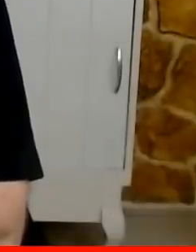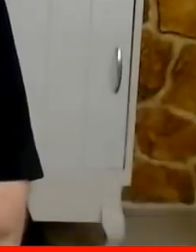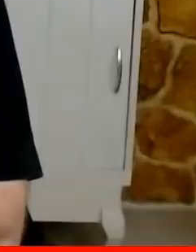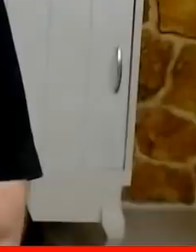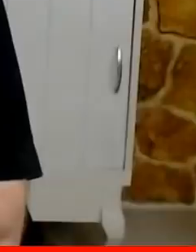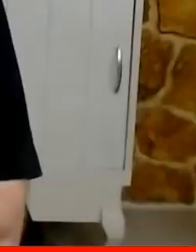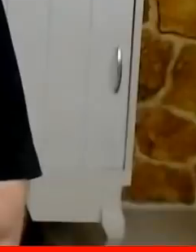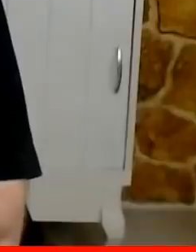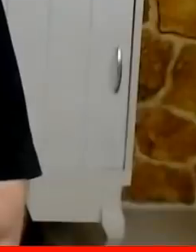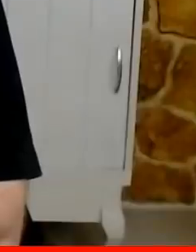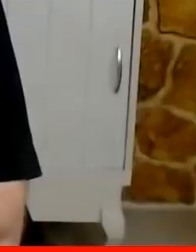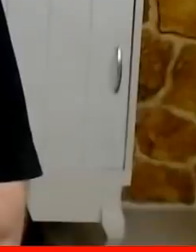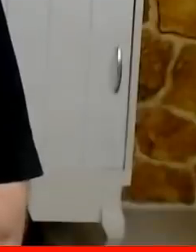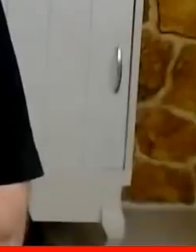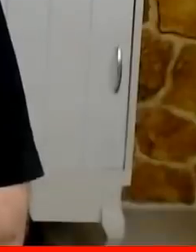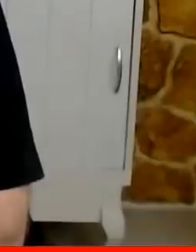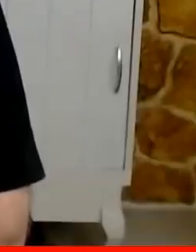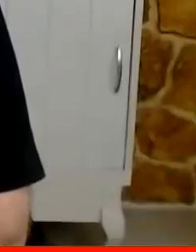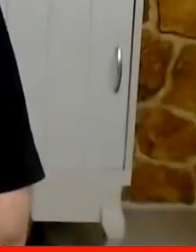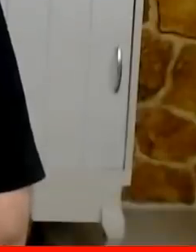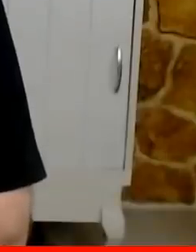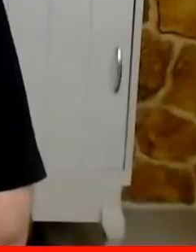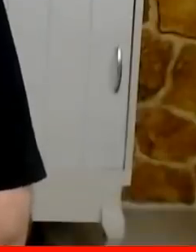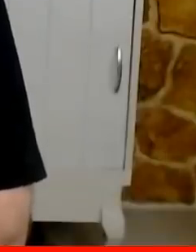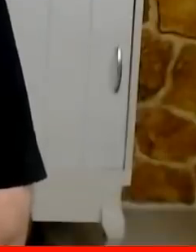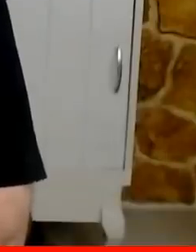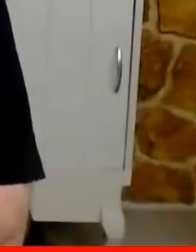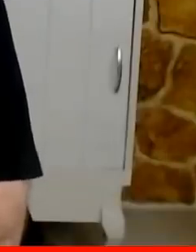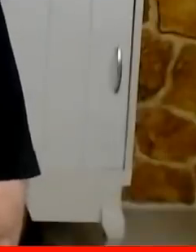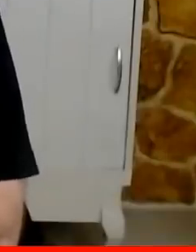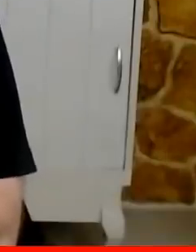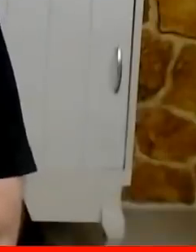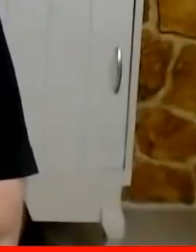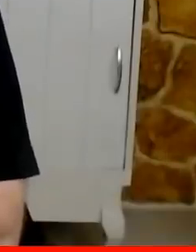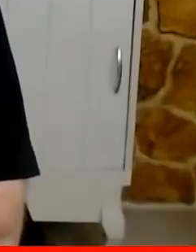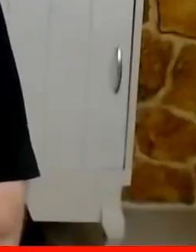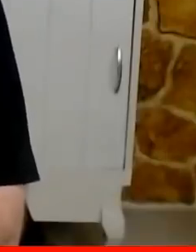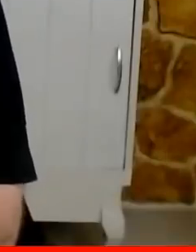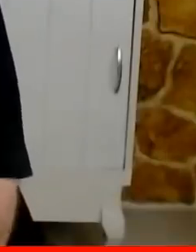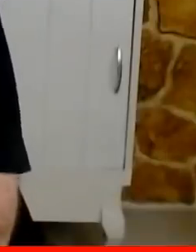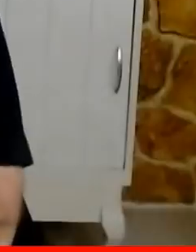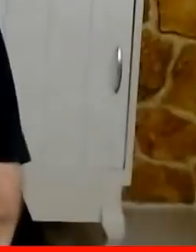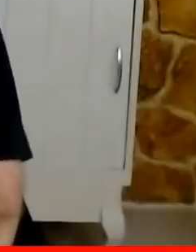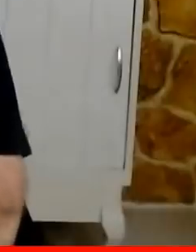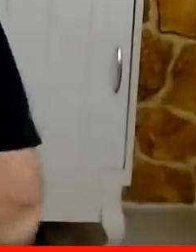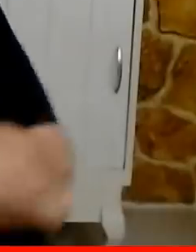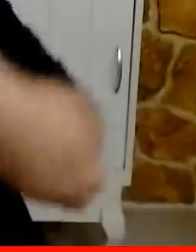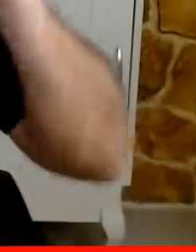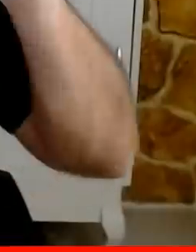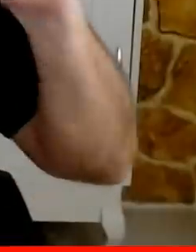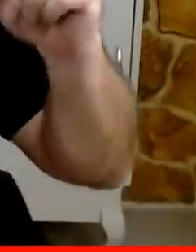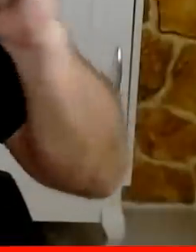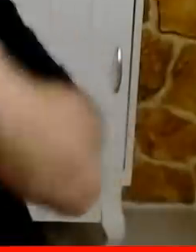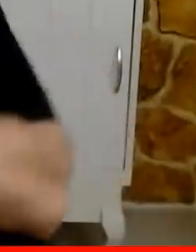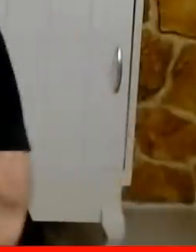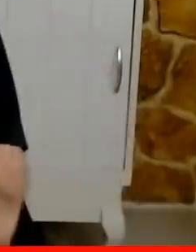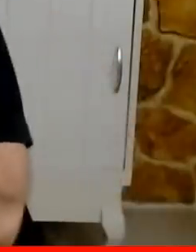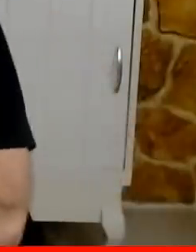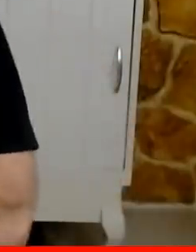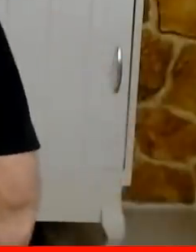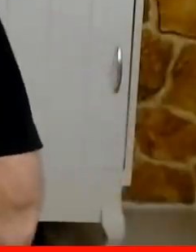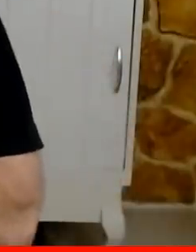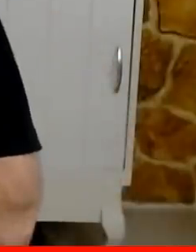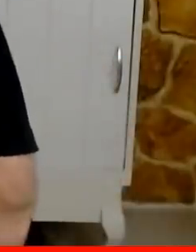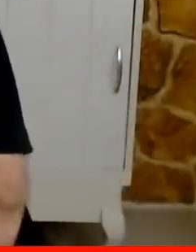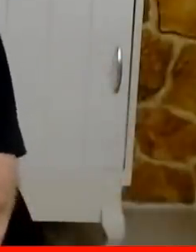una farsa telenovela que nos vendió Televisa. Vámonos riendo pues, amigo de Conexión, suscríbase al canal en esta bolita más fácil y